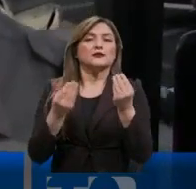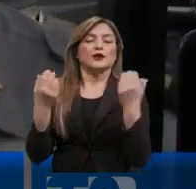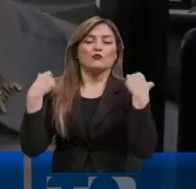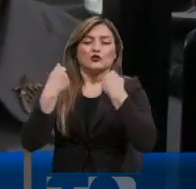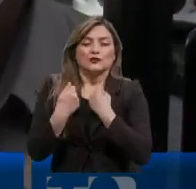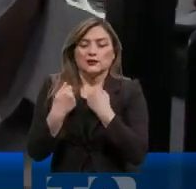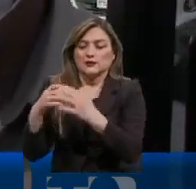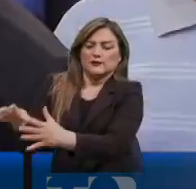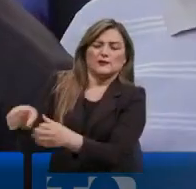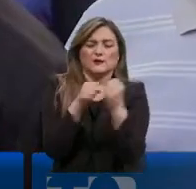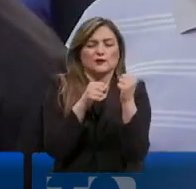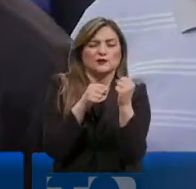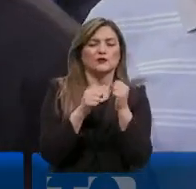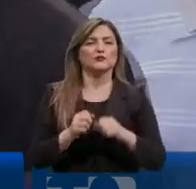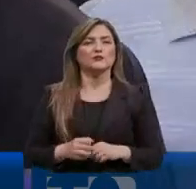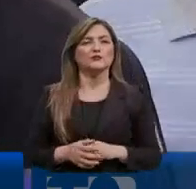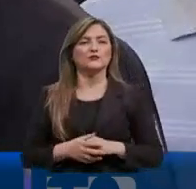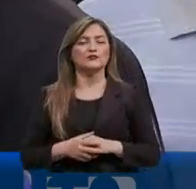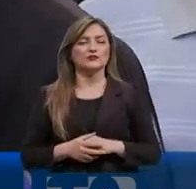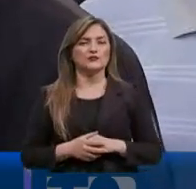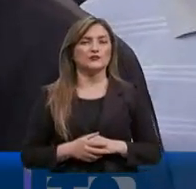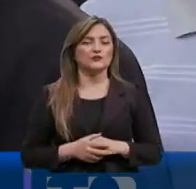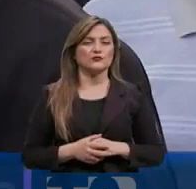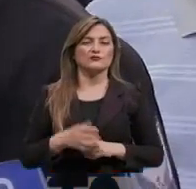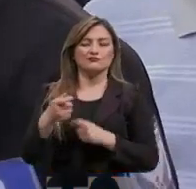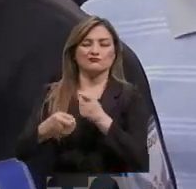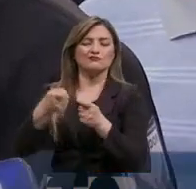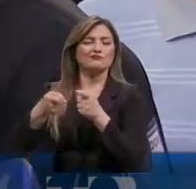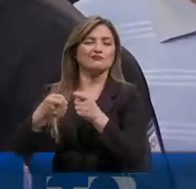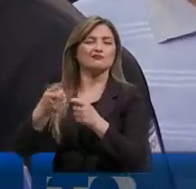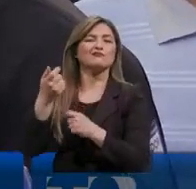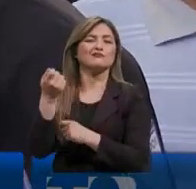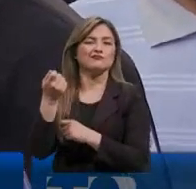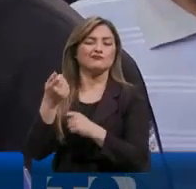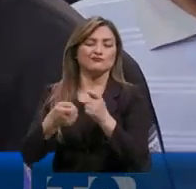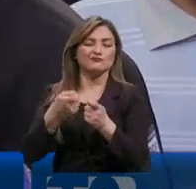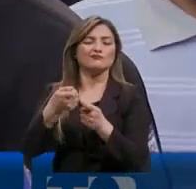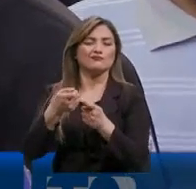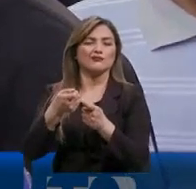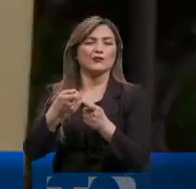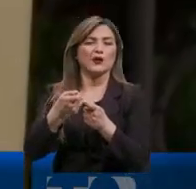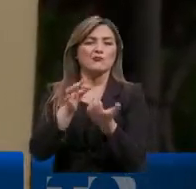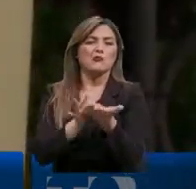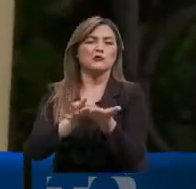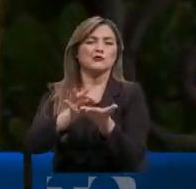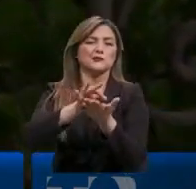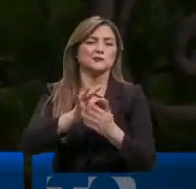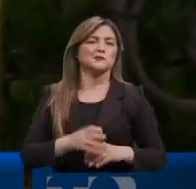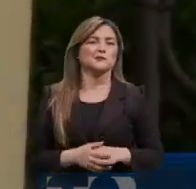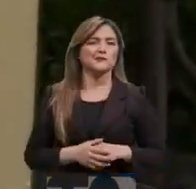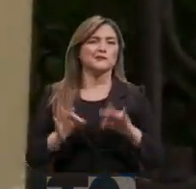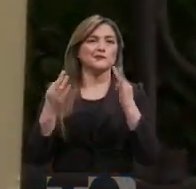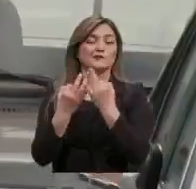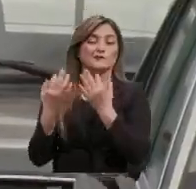mochila en su interior con el dinero. Tenemos indicios de bastante cantidad de dinero, tanto dinero físico como metálico también. Los familiares del